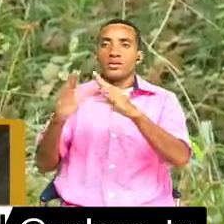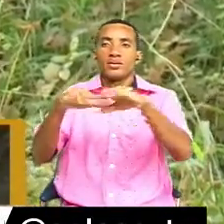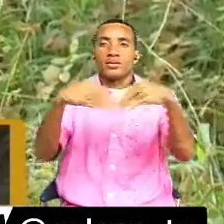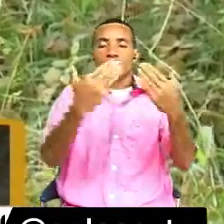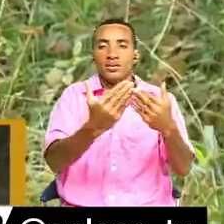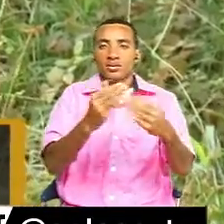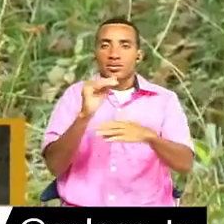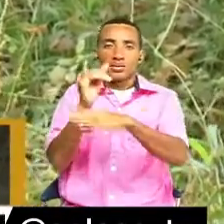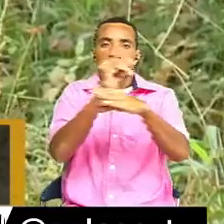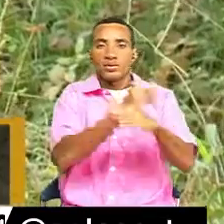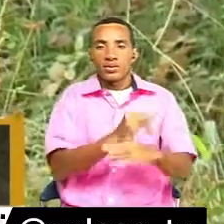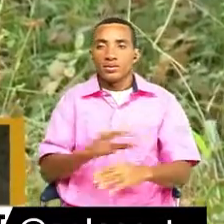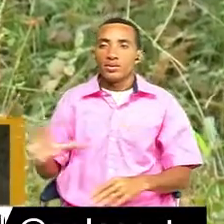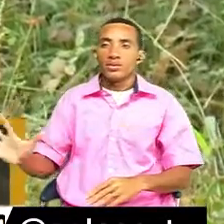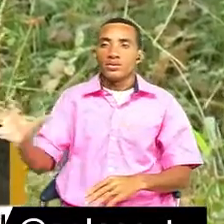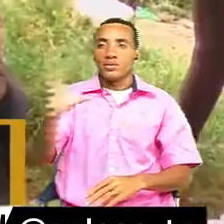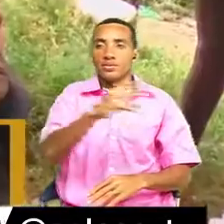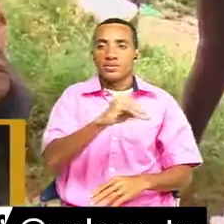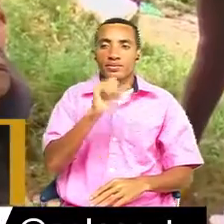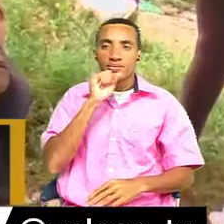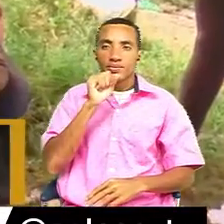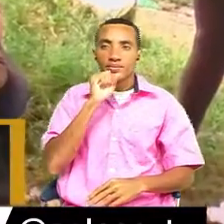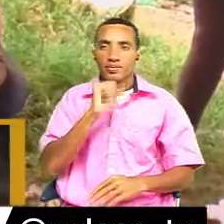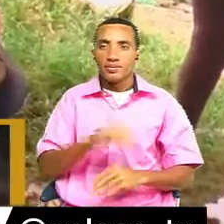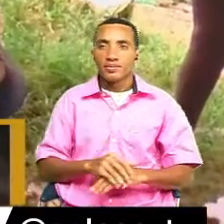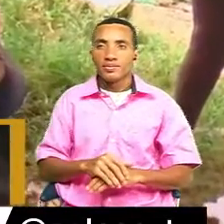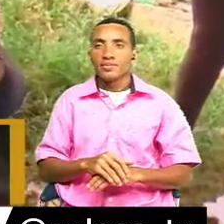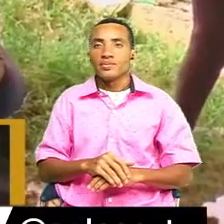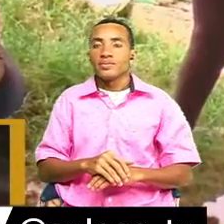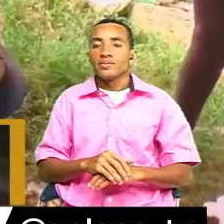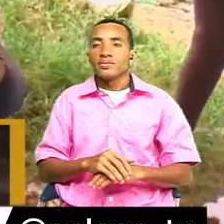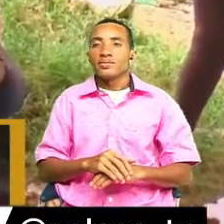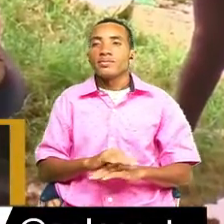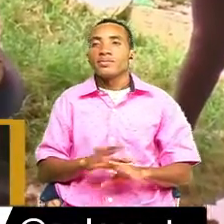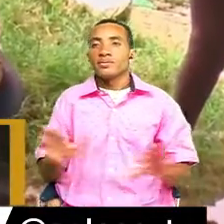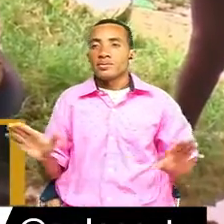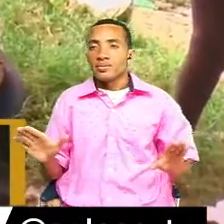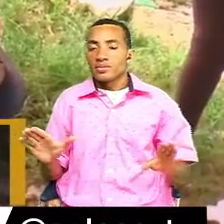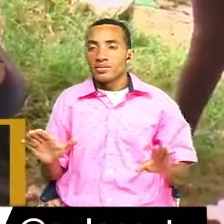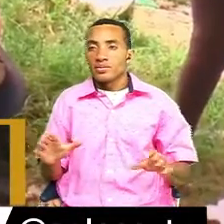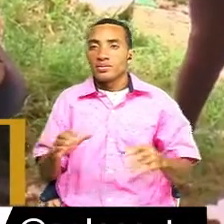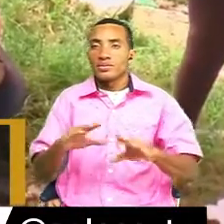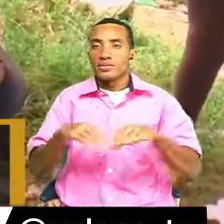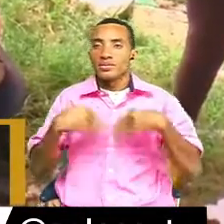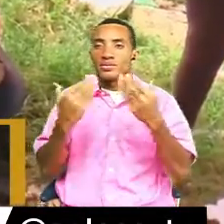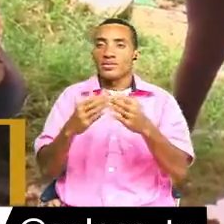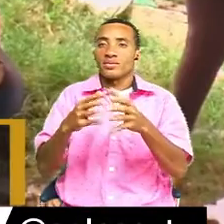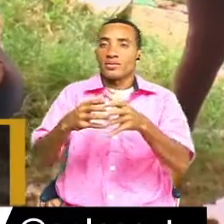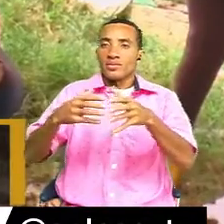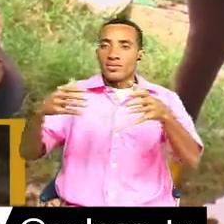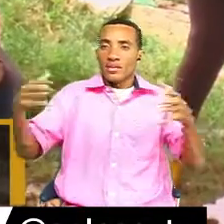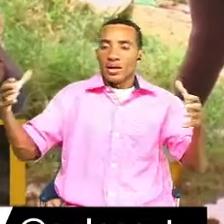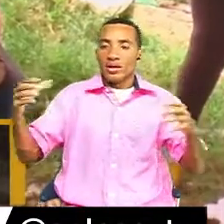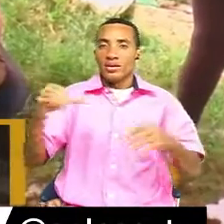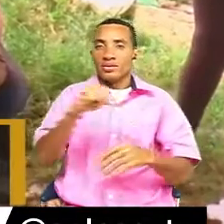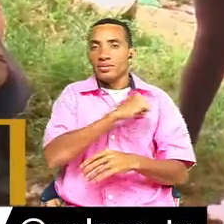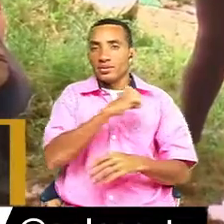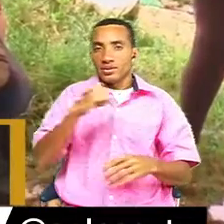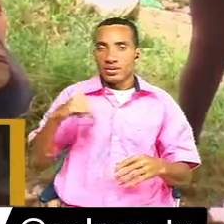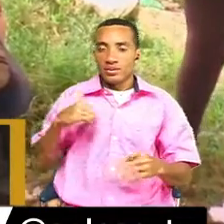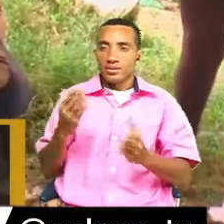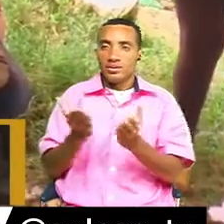instituciones de toda Barranca Bermeja. El funcionamiento del megacolegio es privatizar la educación en Barranca